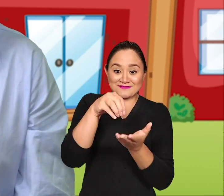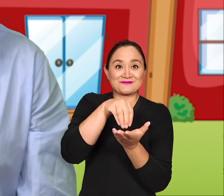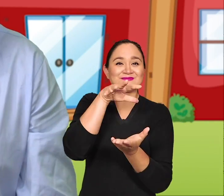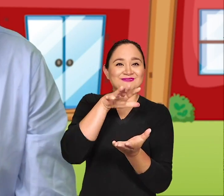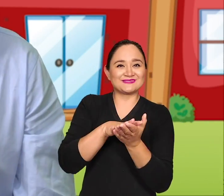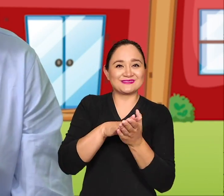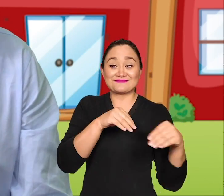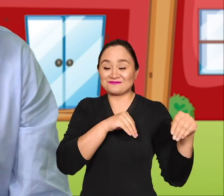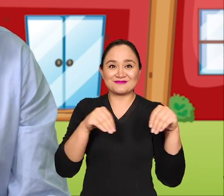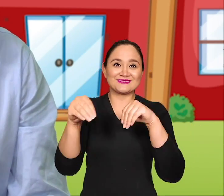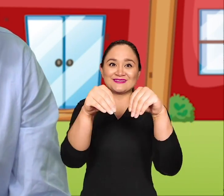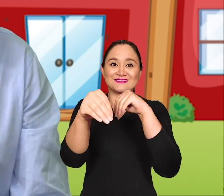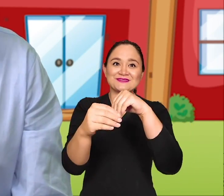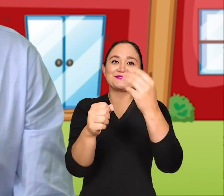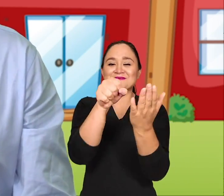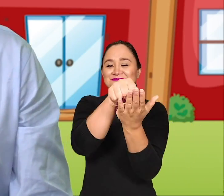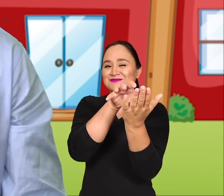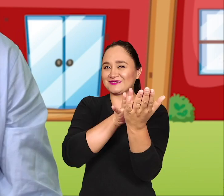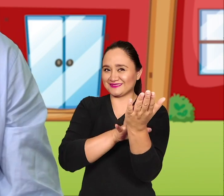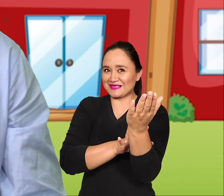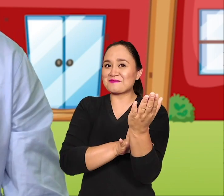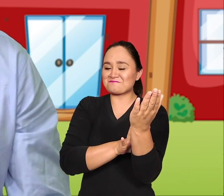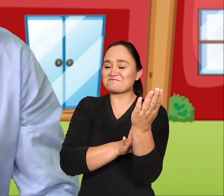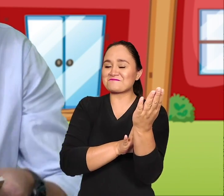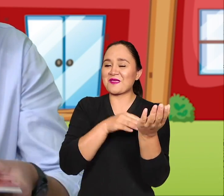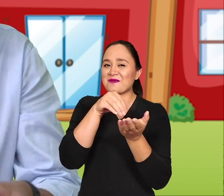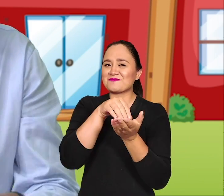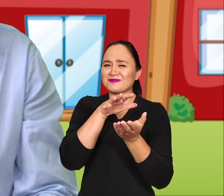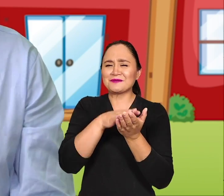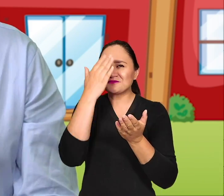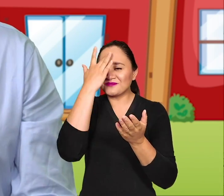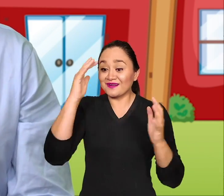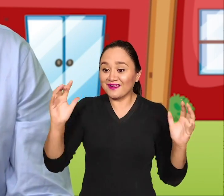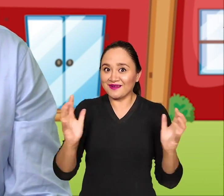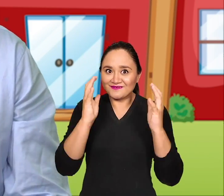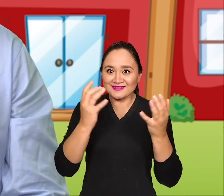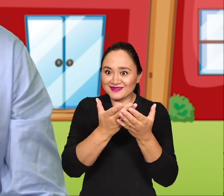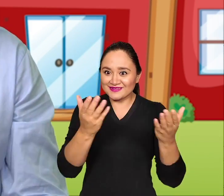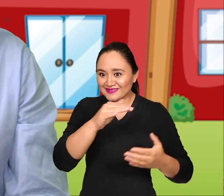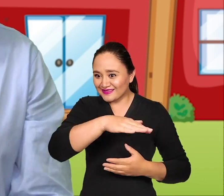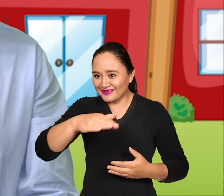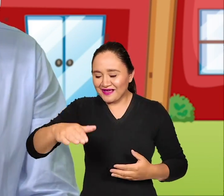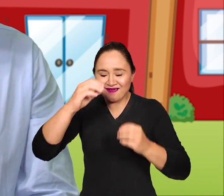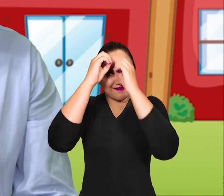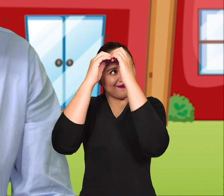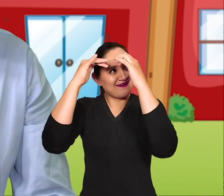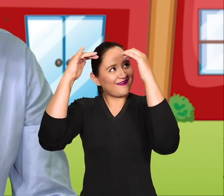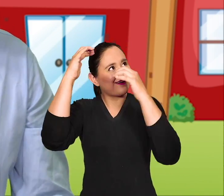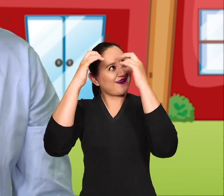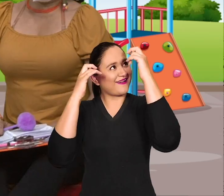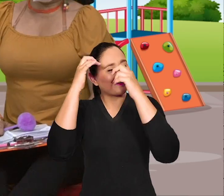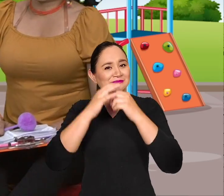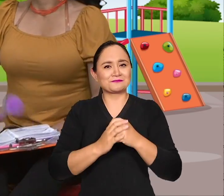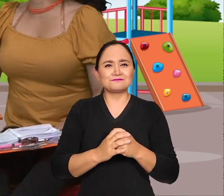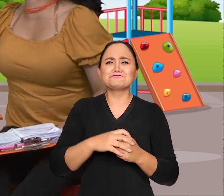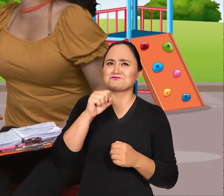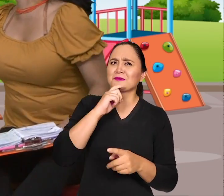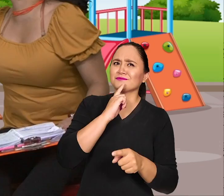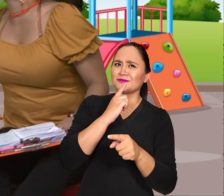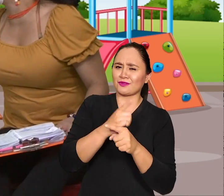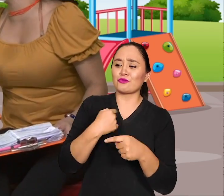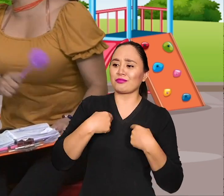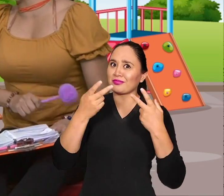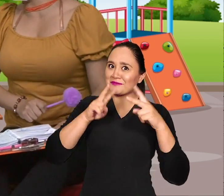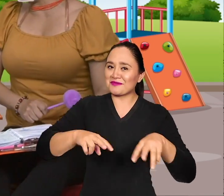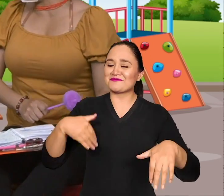la metodología basada en proyectos, porque de esta manera vamos a incentivar la creatividad en las y los estudiantes. Es verdad. Yo